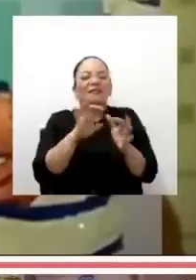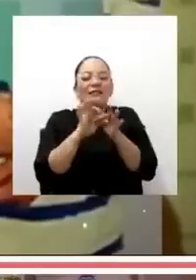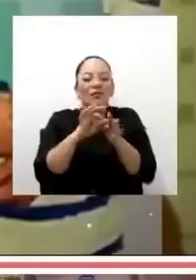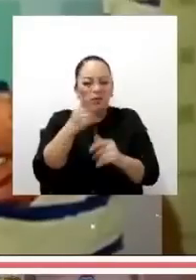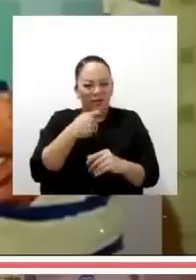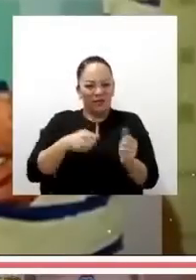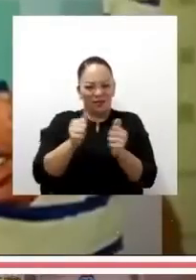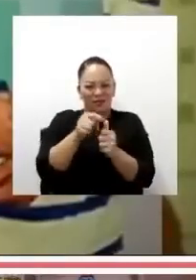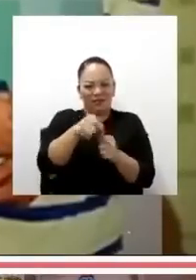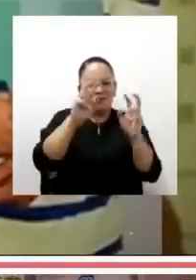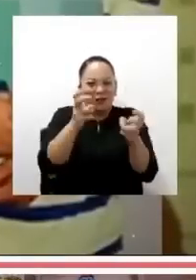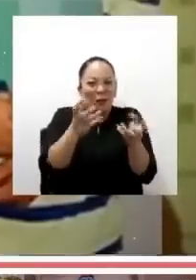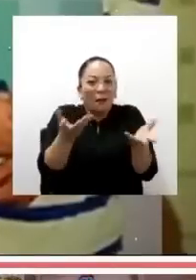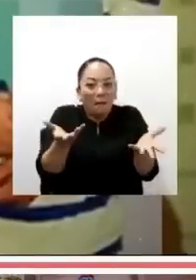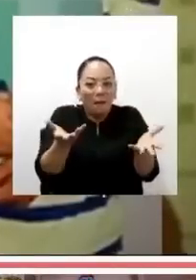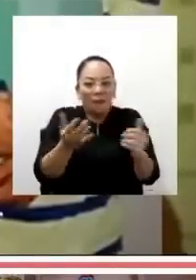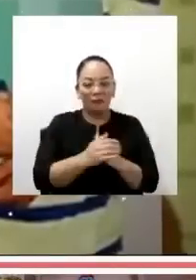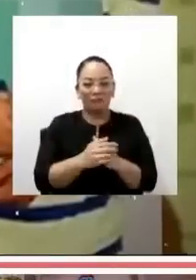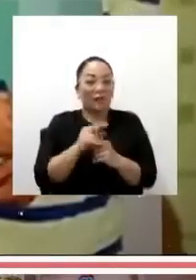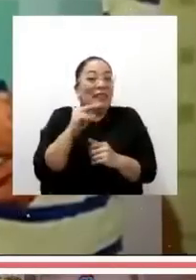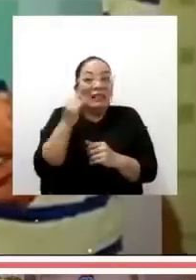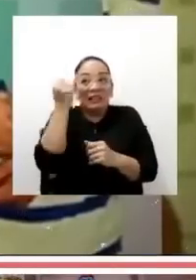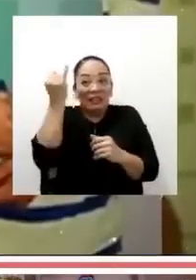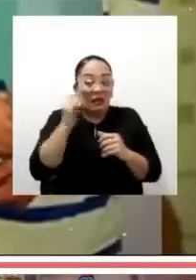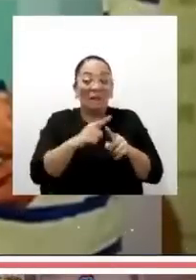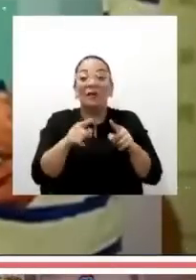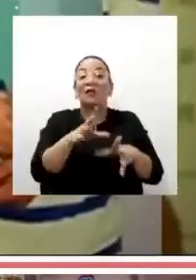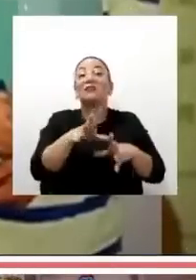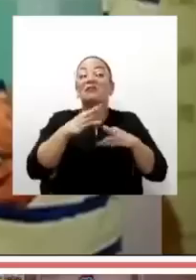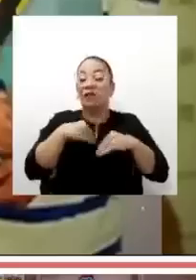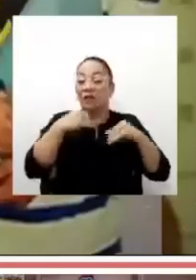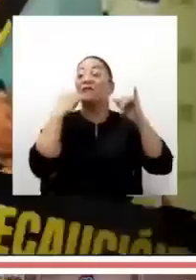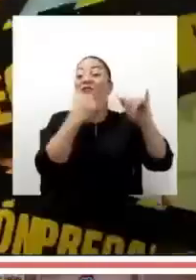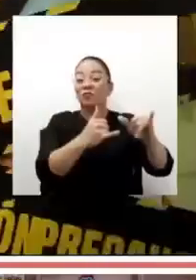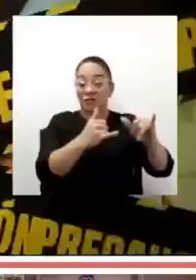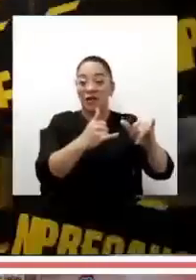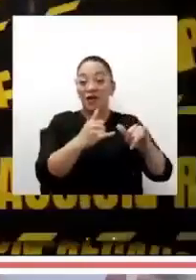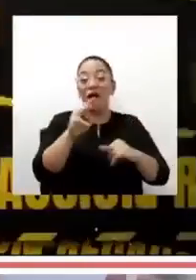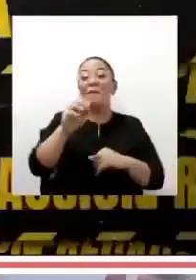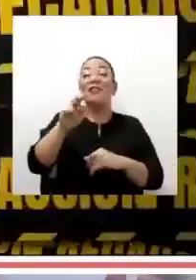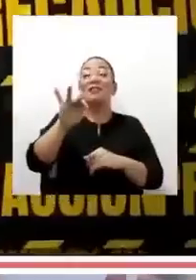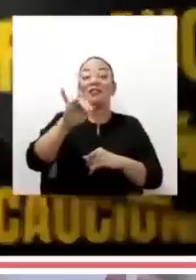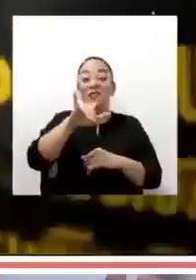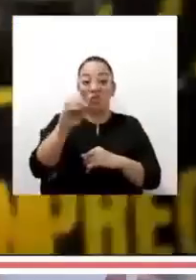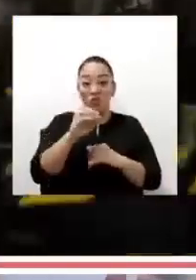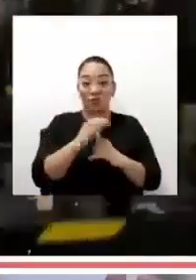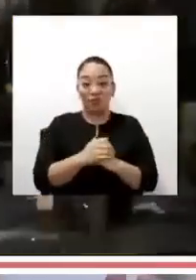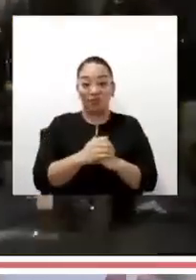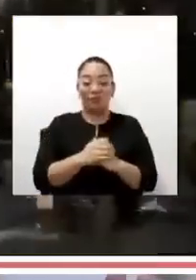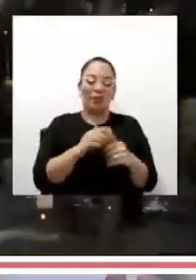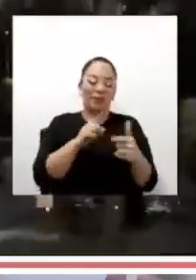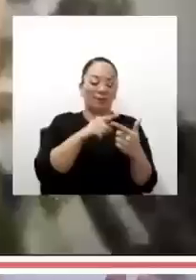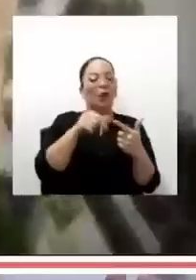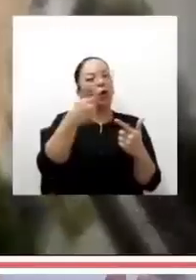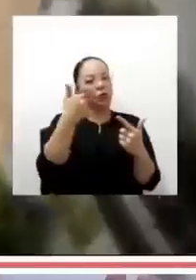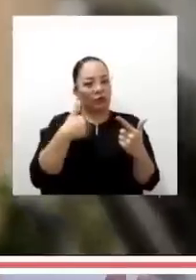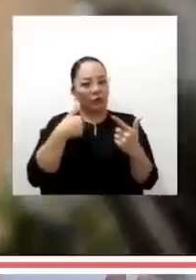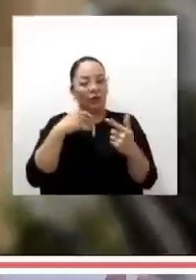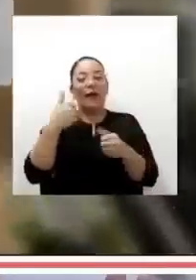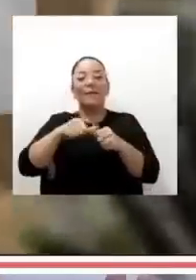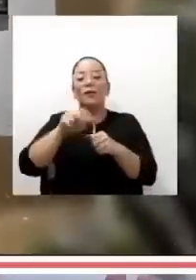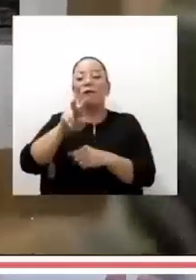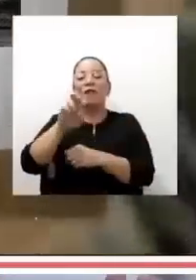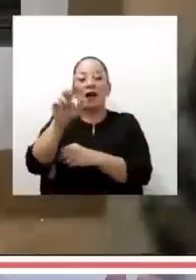presidente con eso? Ni idea, pero igual le aceptaron la denuncia a don Mantillo. Hay otro señor de apellido Vargas que acusó